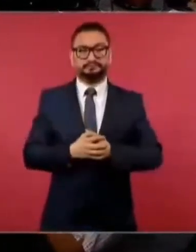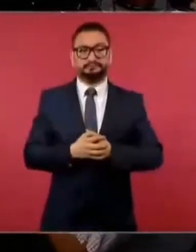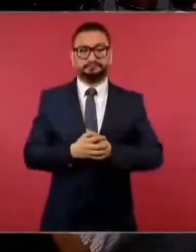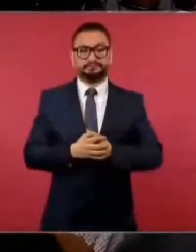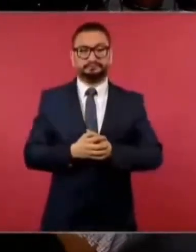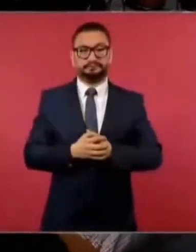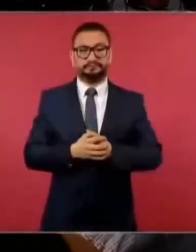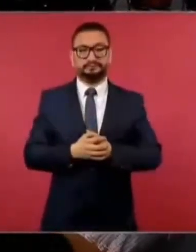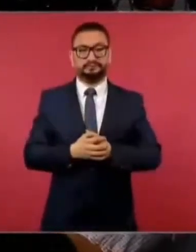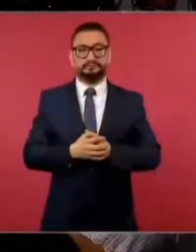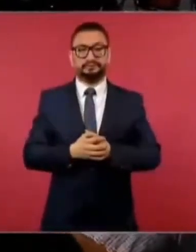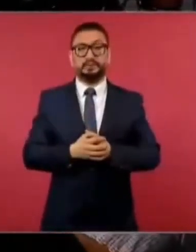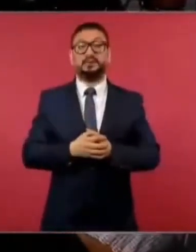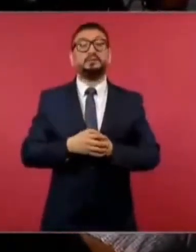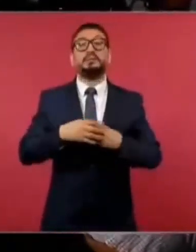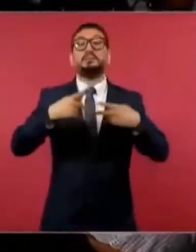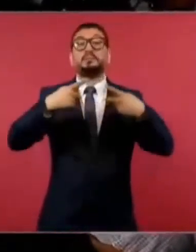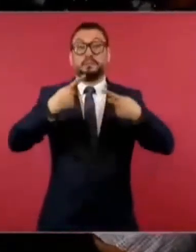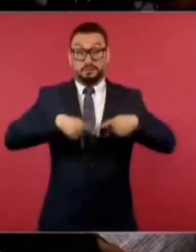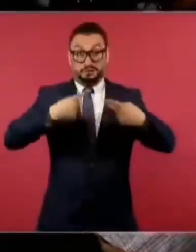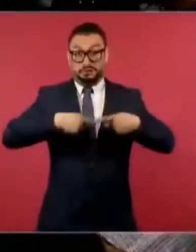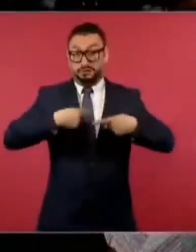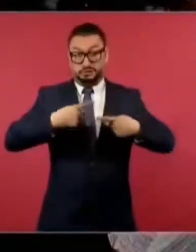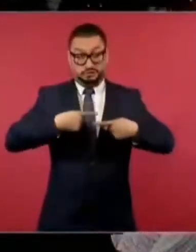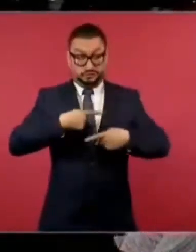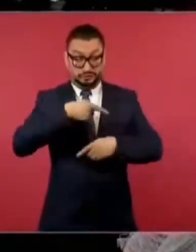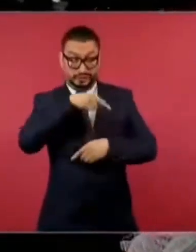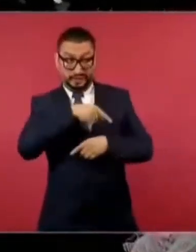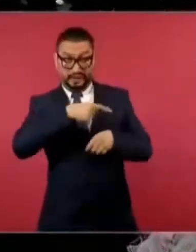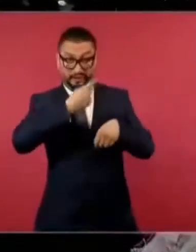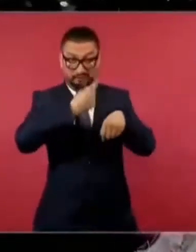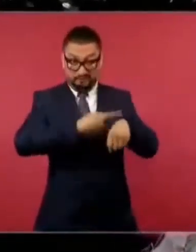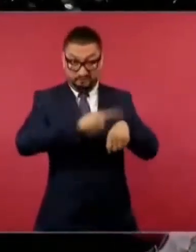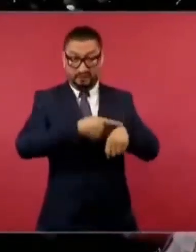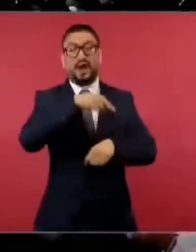De que el que se enfermara pagara